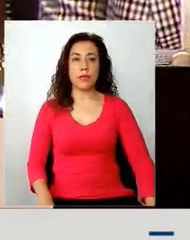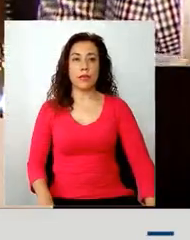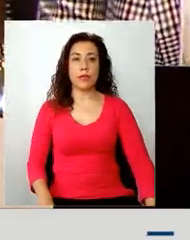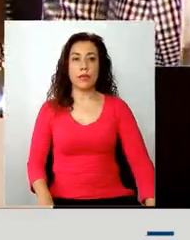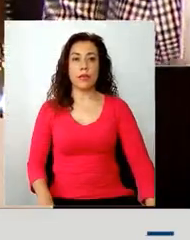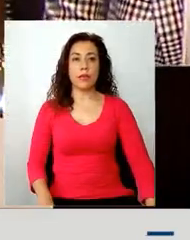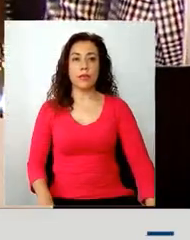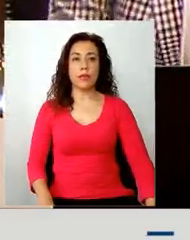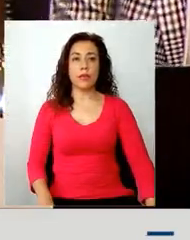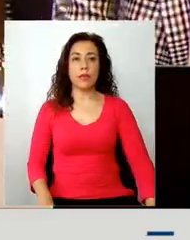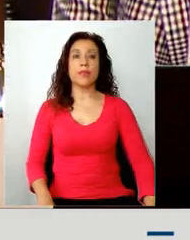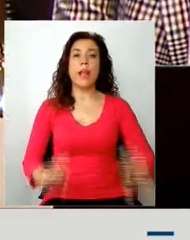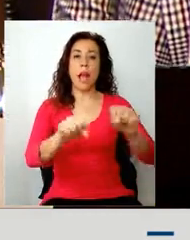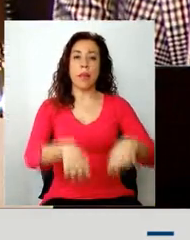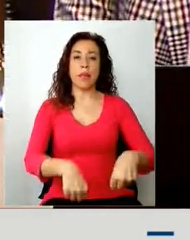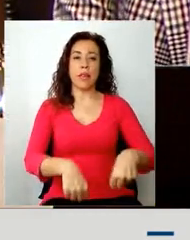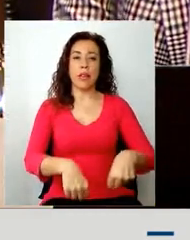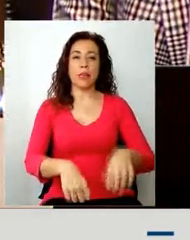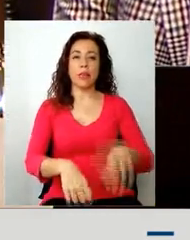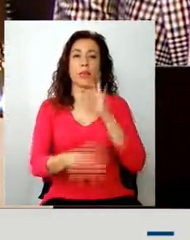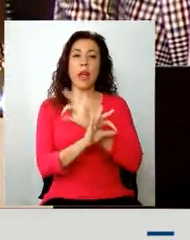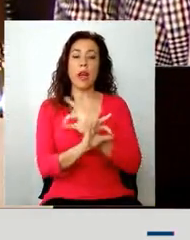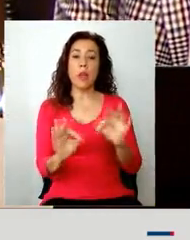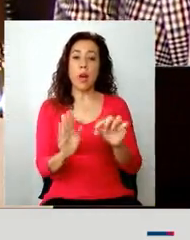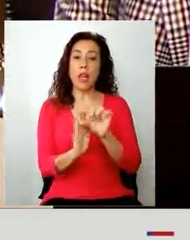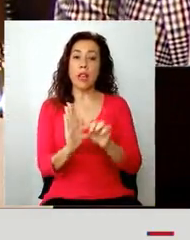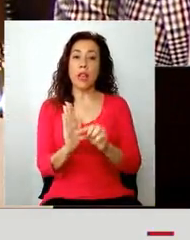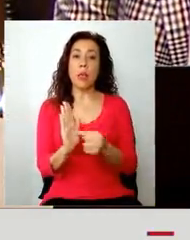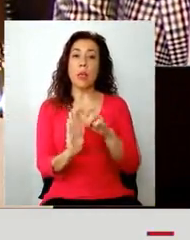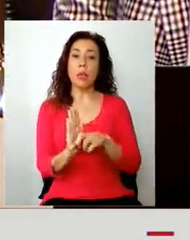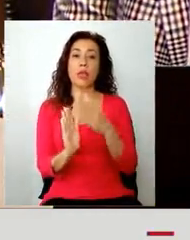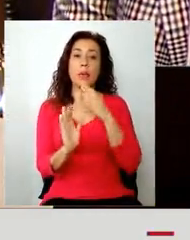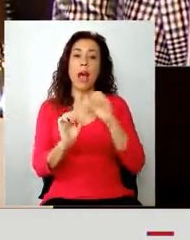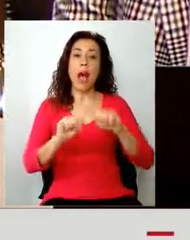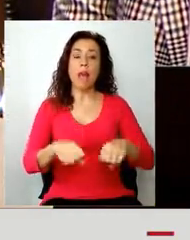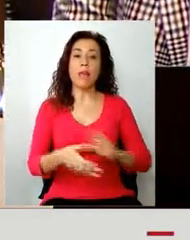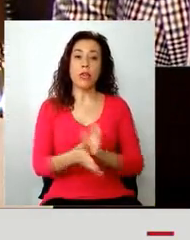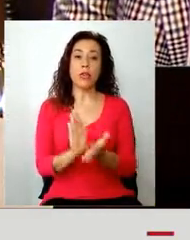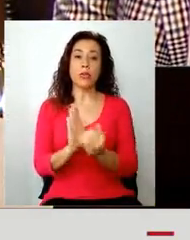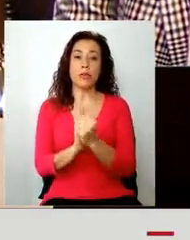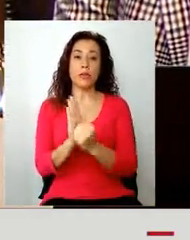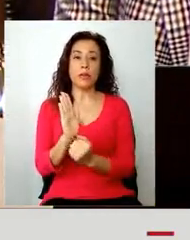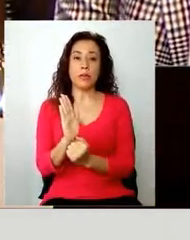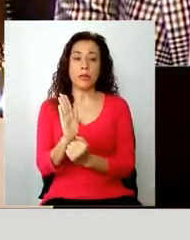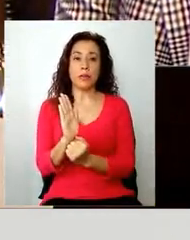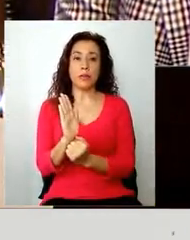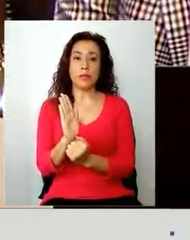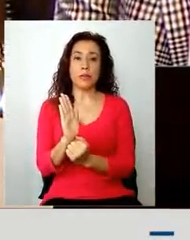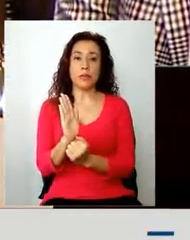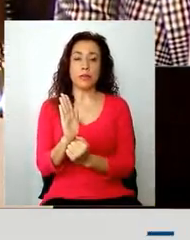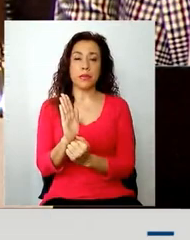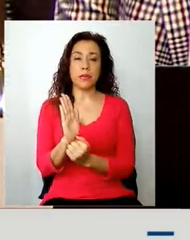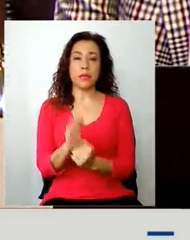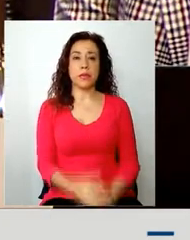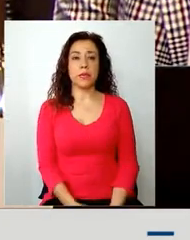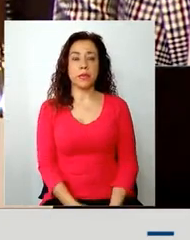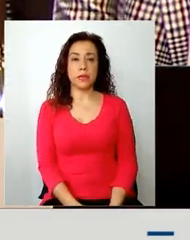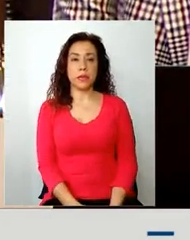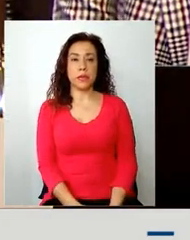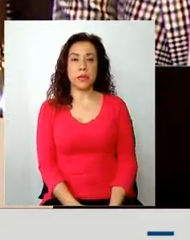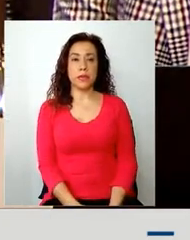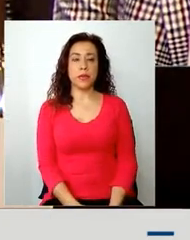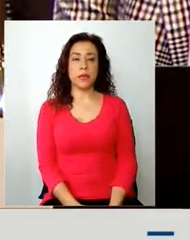aprobado por no haber sido objeto de indicaciones el proyecto que además aprobado en particular con la misma votación y se despacha al senado